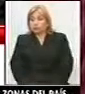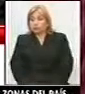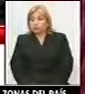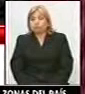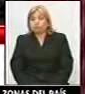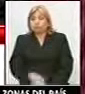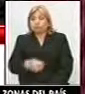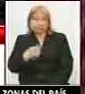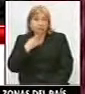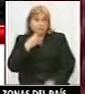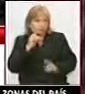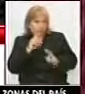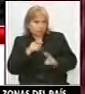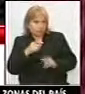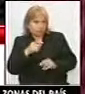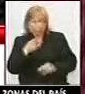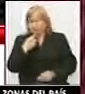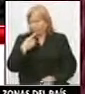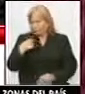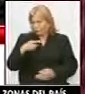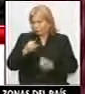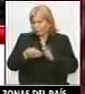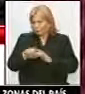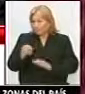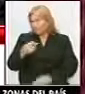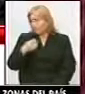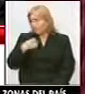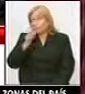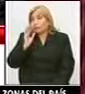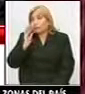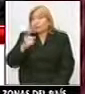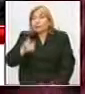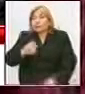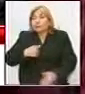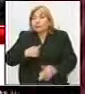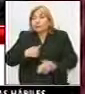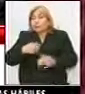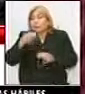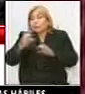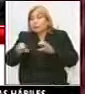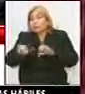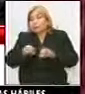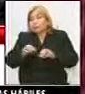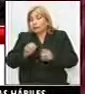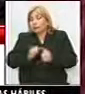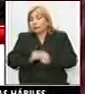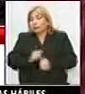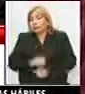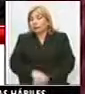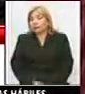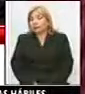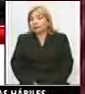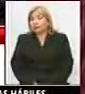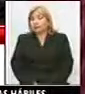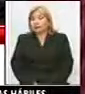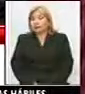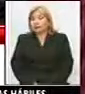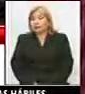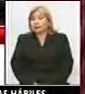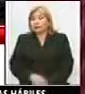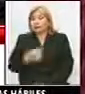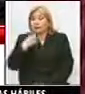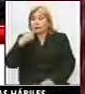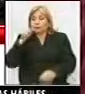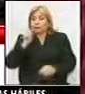no he dicho que no existe corrupción, si usted me permite. Sé que esta comisión es para ver presuntos actos de corrupción. A través de la presidencia, por favor. Presidenta, tengo entendido que